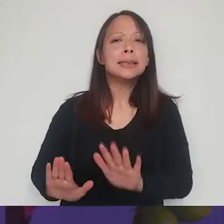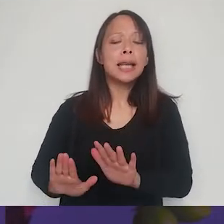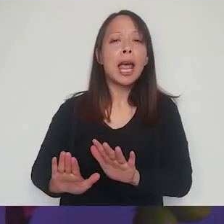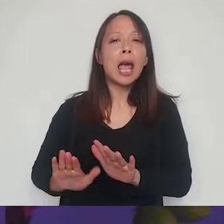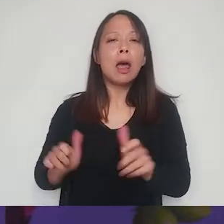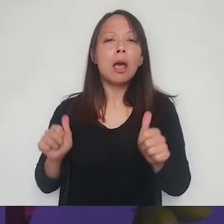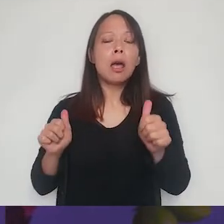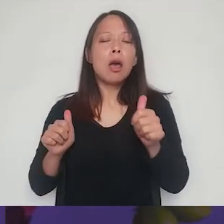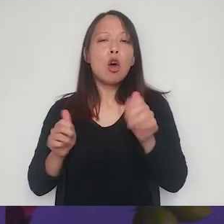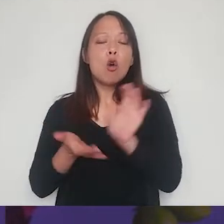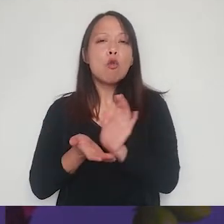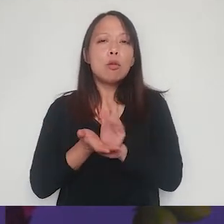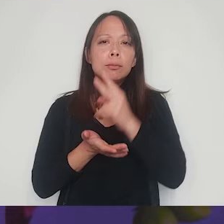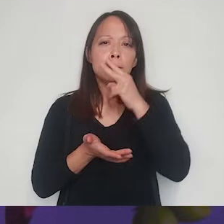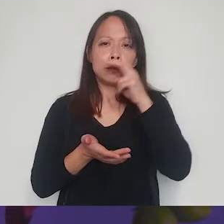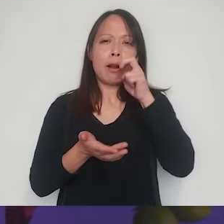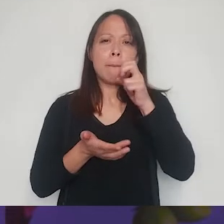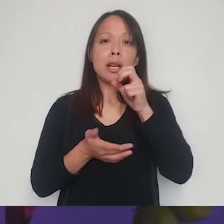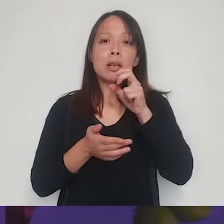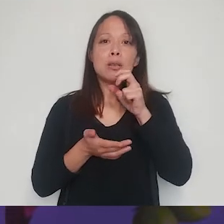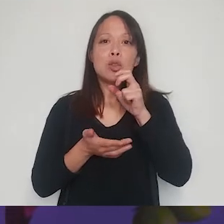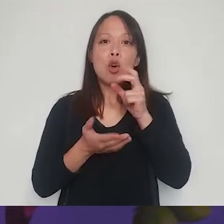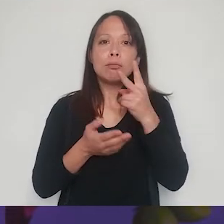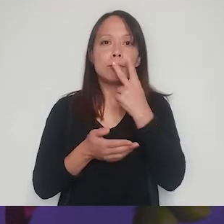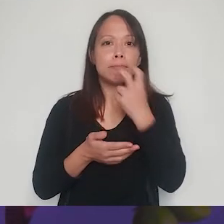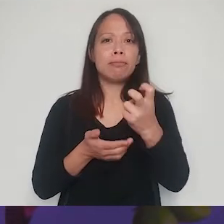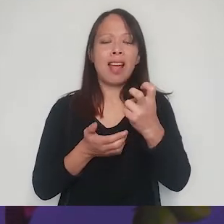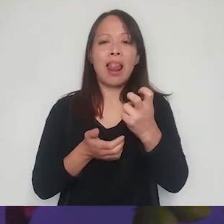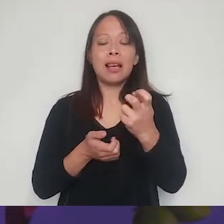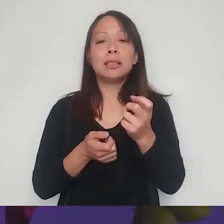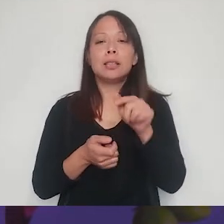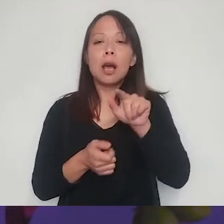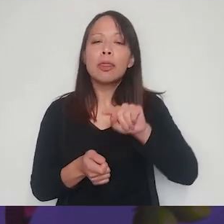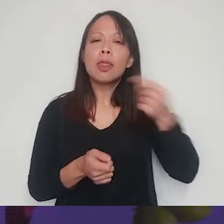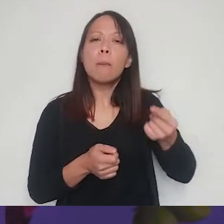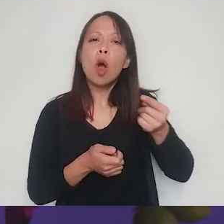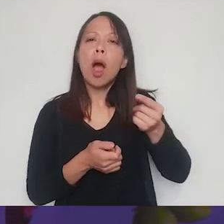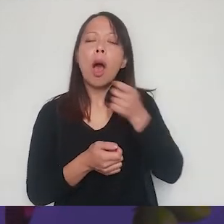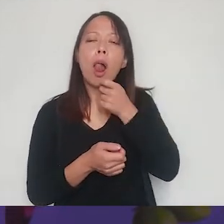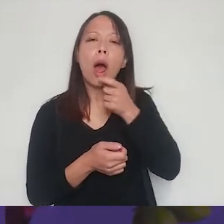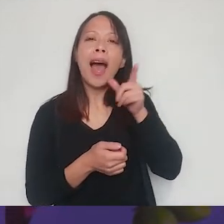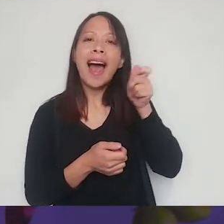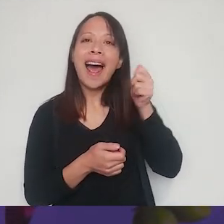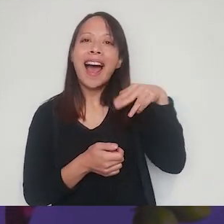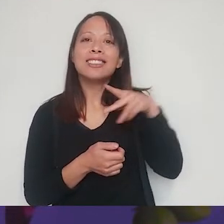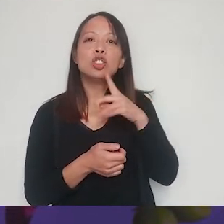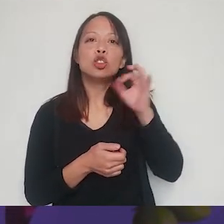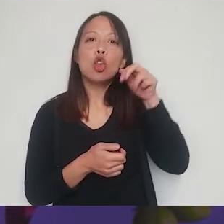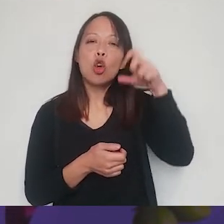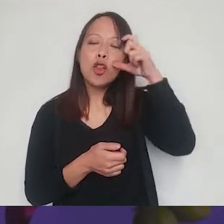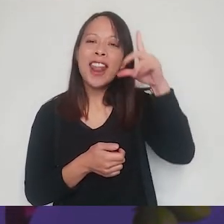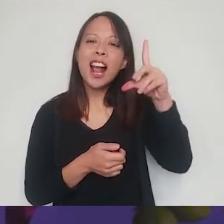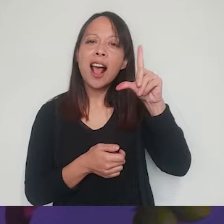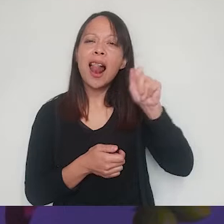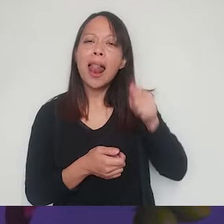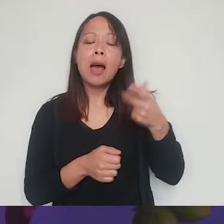estarían postrados de por vida con ventilación mecánica. Y esto es el caso de una paciente argentina, Antonella, ya hace unos años,